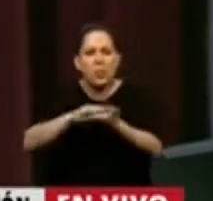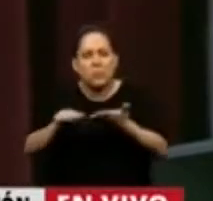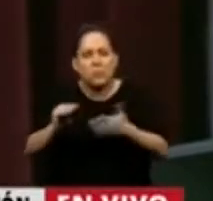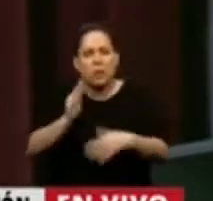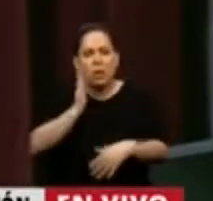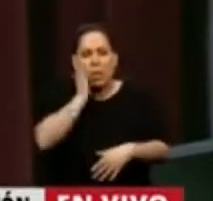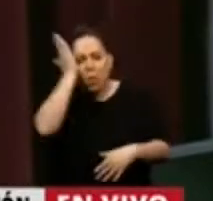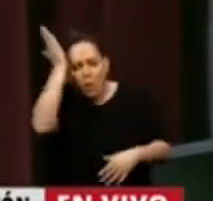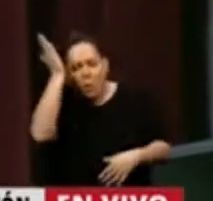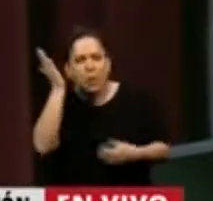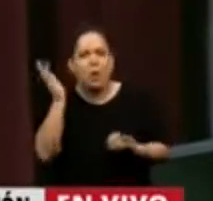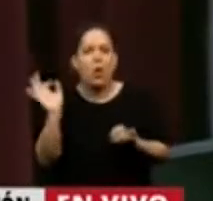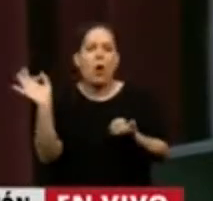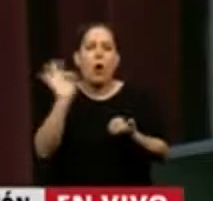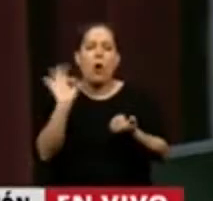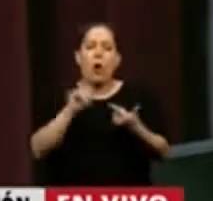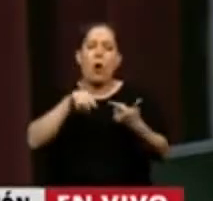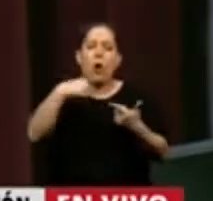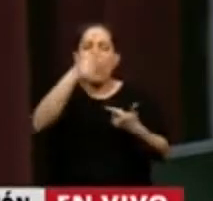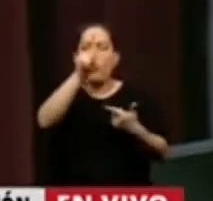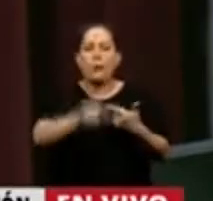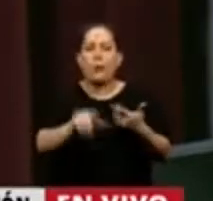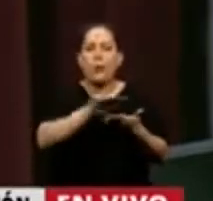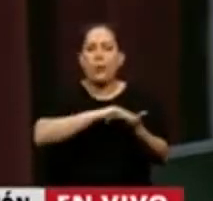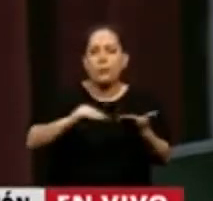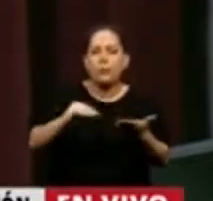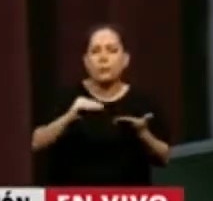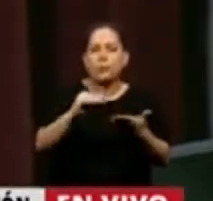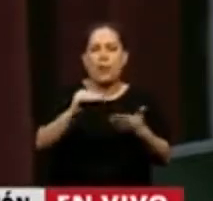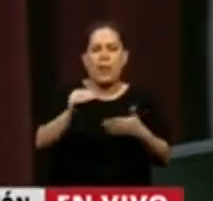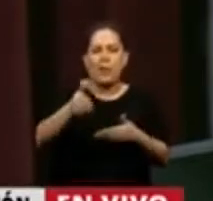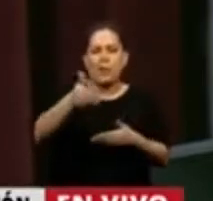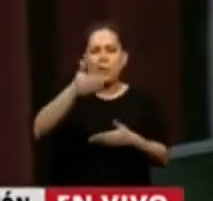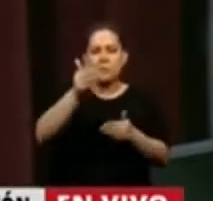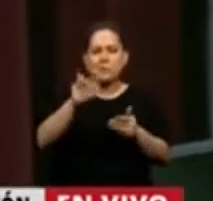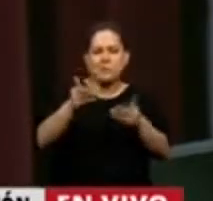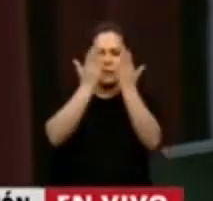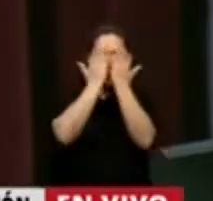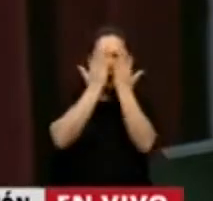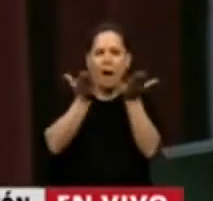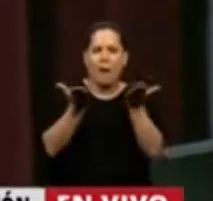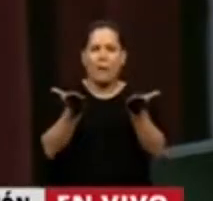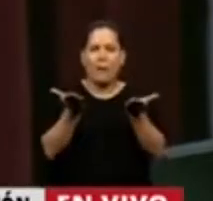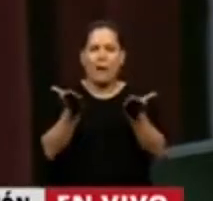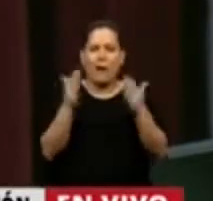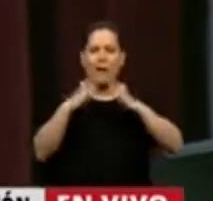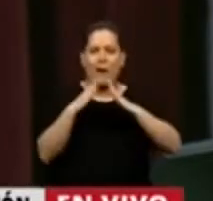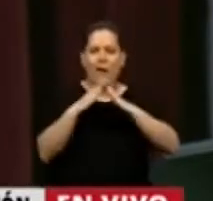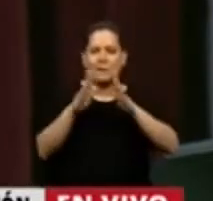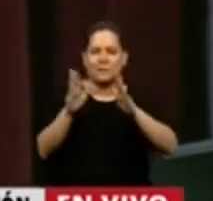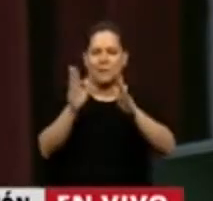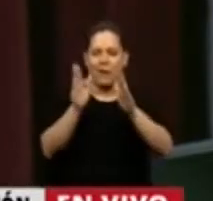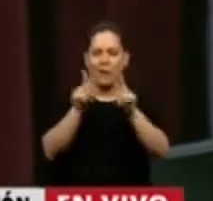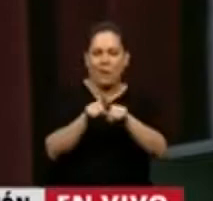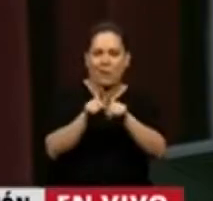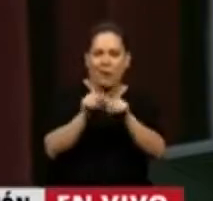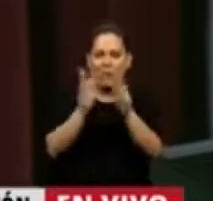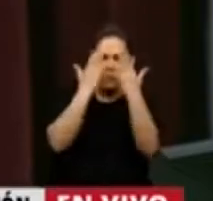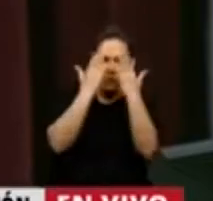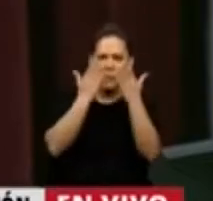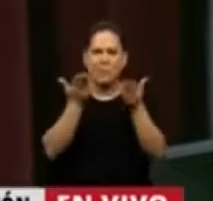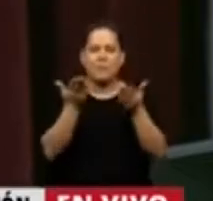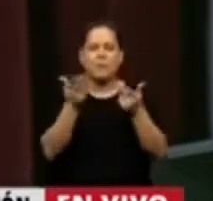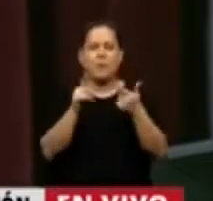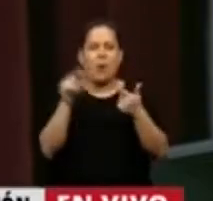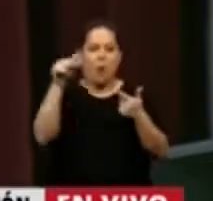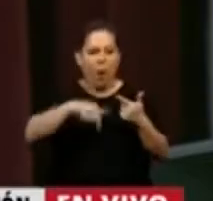dormido, de algún diputado que se tapaba mientras estaba en su casa, pero que hoy hemos